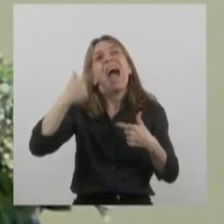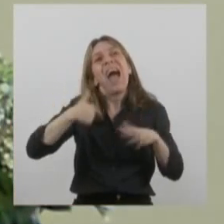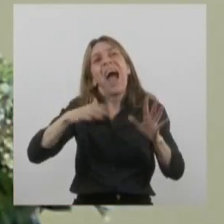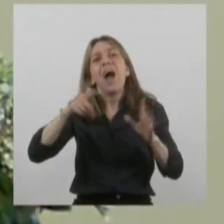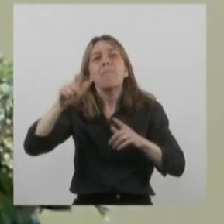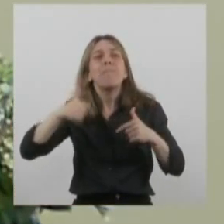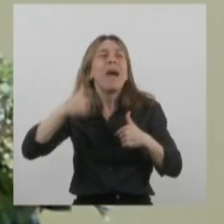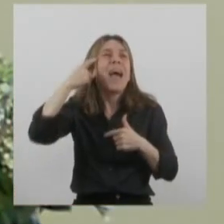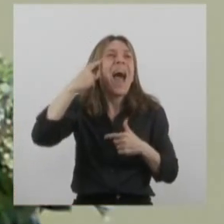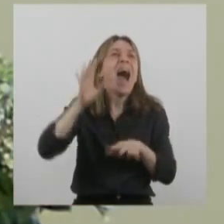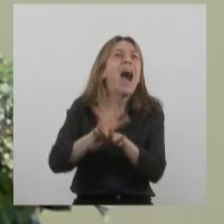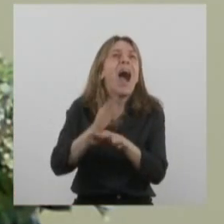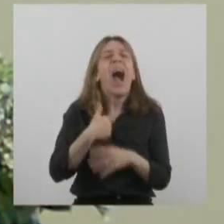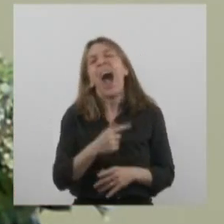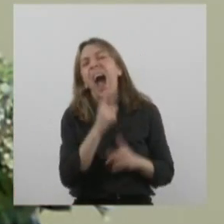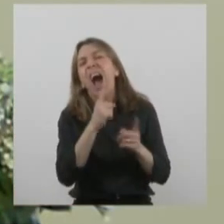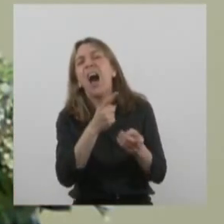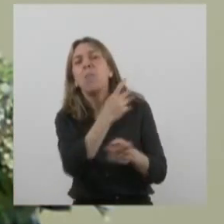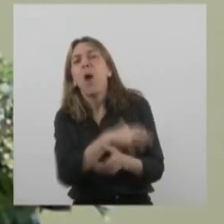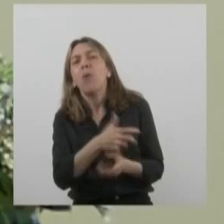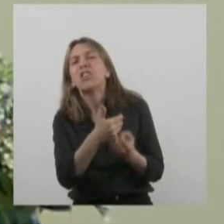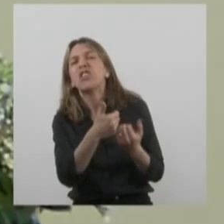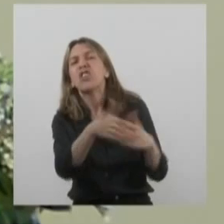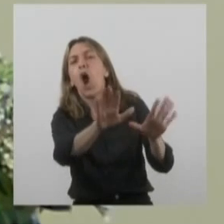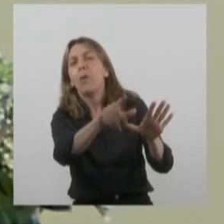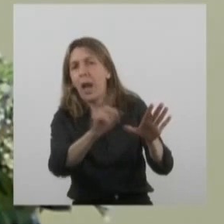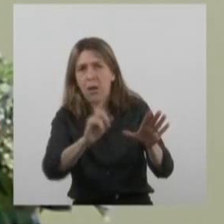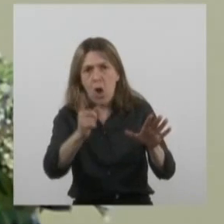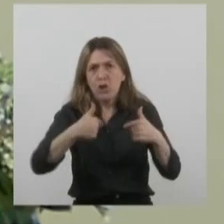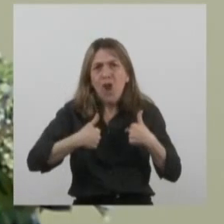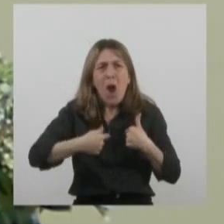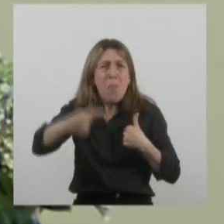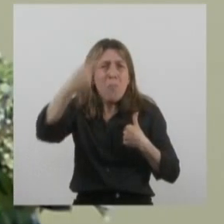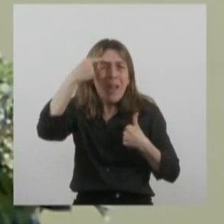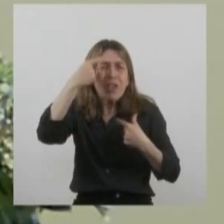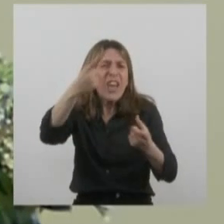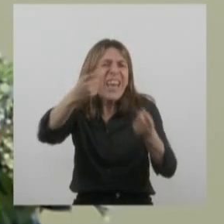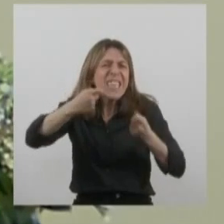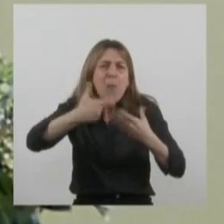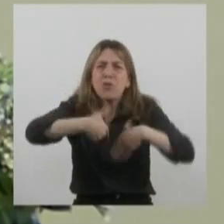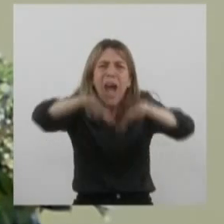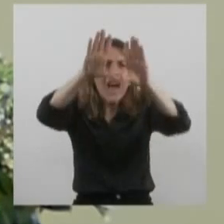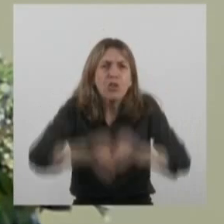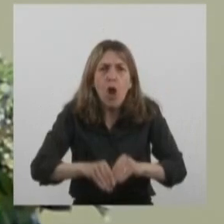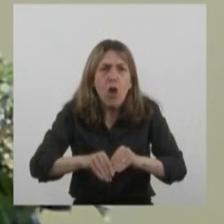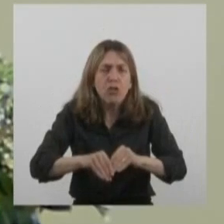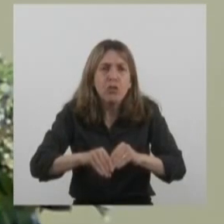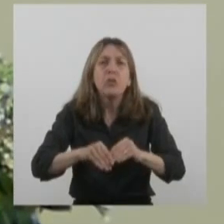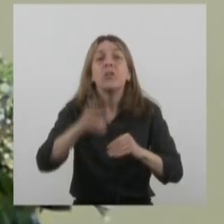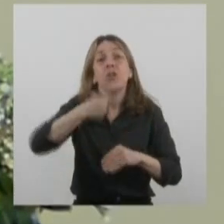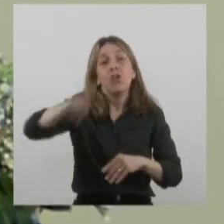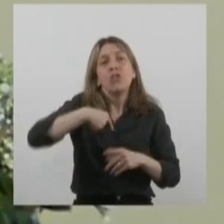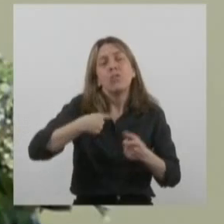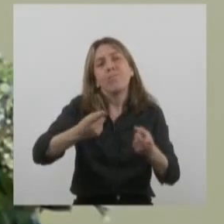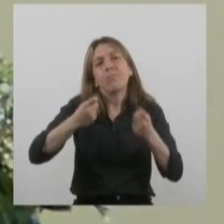sobran 20 millones de argentinos. Yo creo que en la Argentina hacen falta todos los argentinos. Y necesitamos construir un